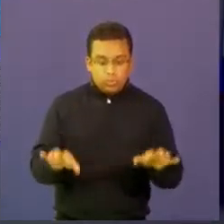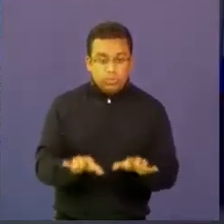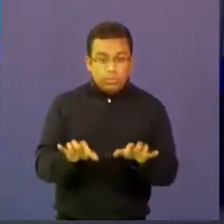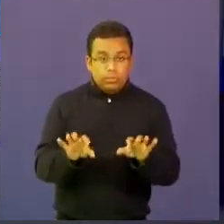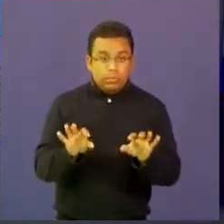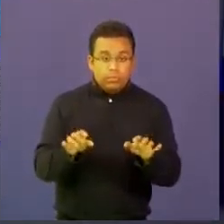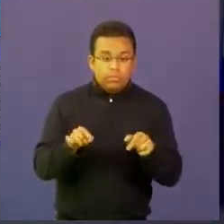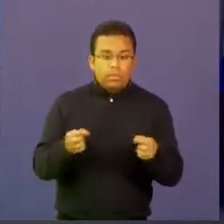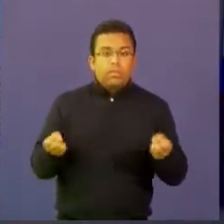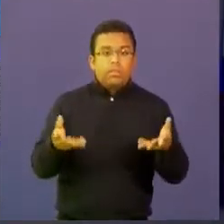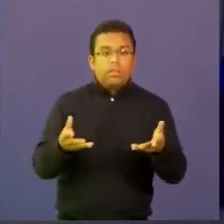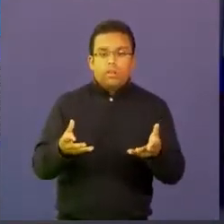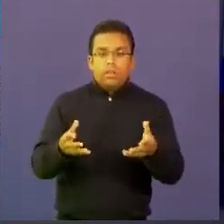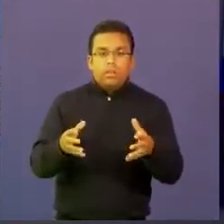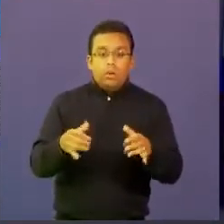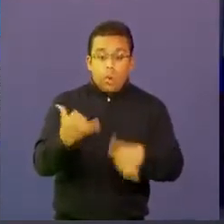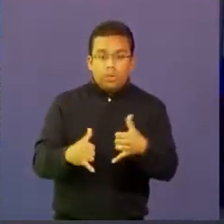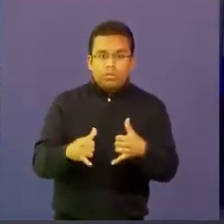pues al desorden